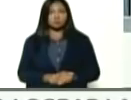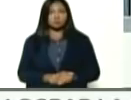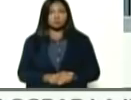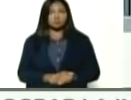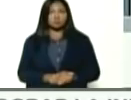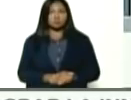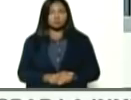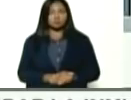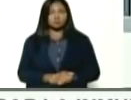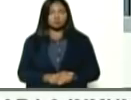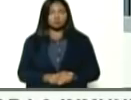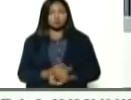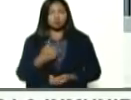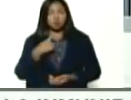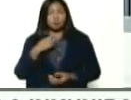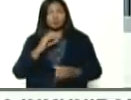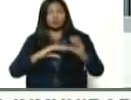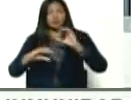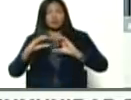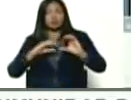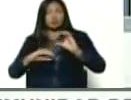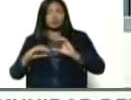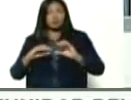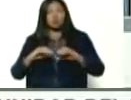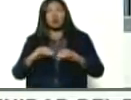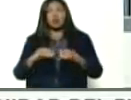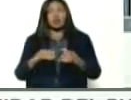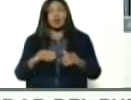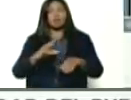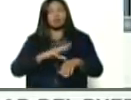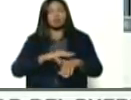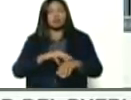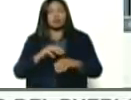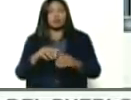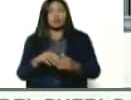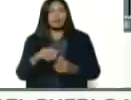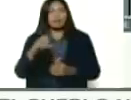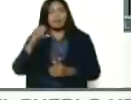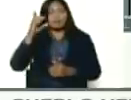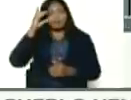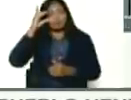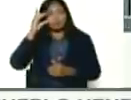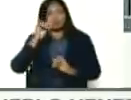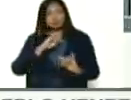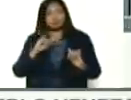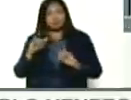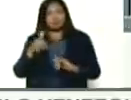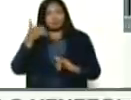estaba conversando con la doctora del si rodríguez vicepresidente ejecutivo